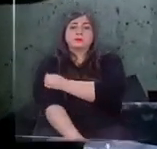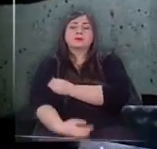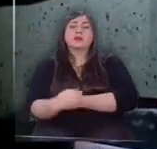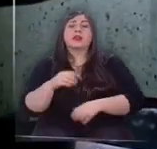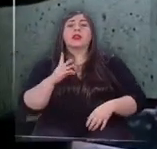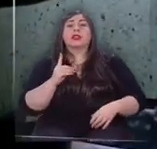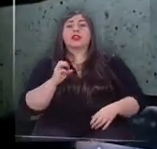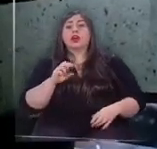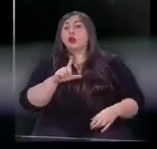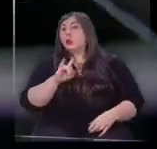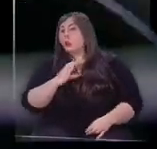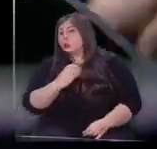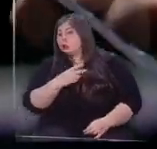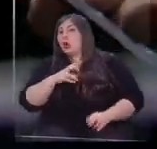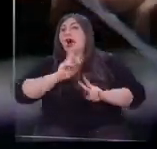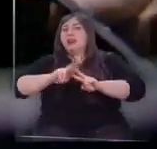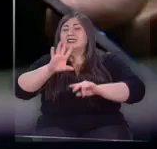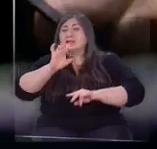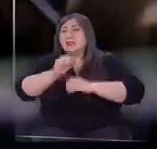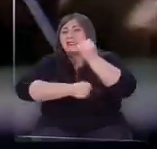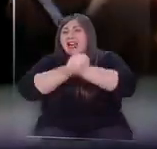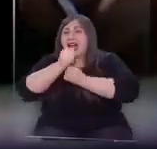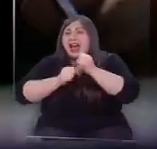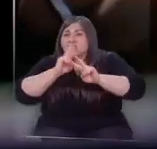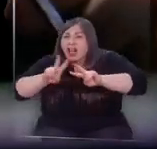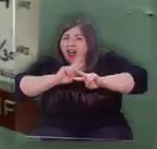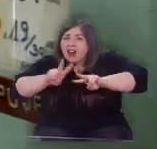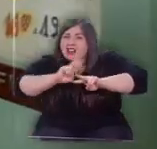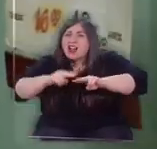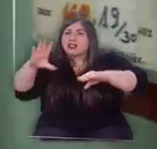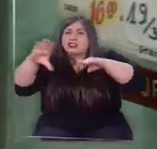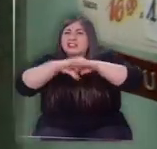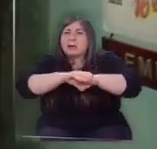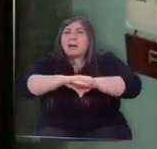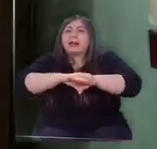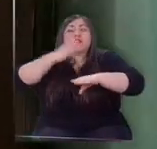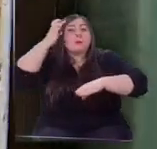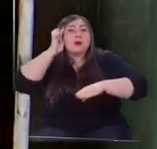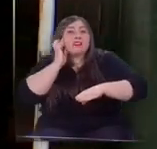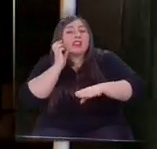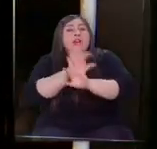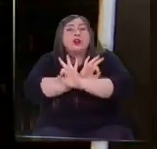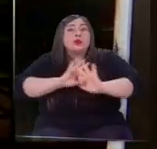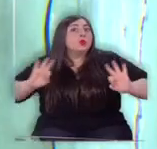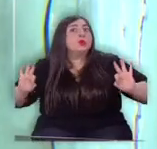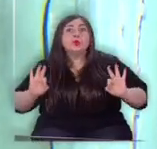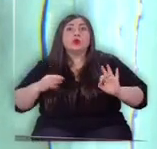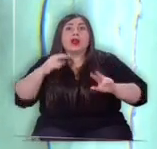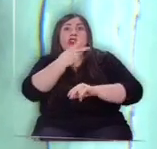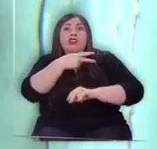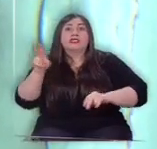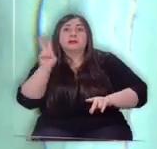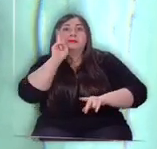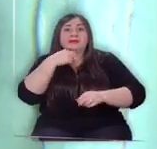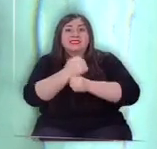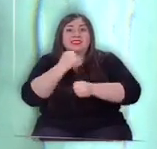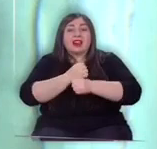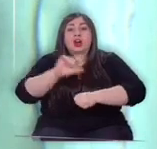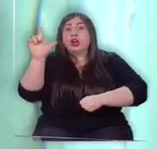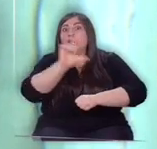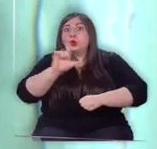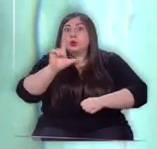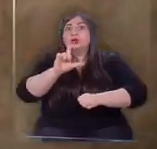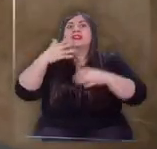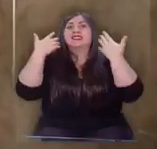Don Lucho lleva 50 años reparando zapatos en plena Providencia. Nunca había estado 2 semanas sin trabajo. Este lunes, levantada